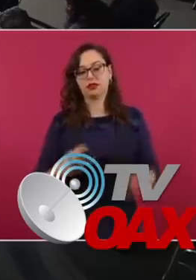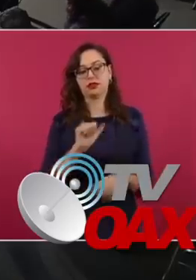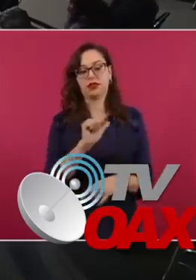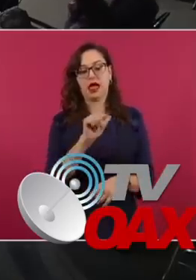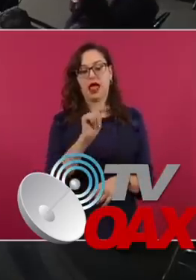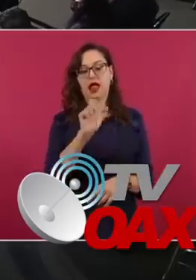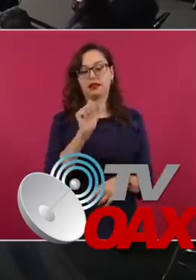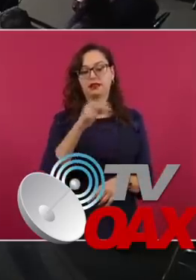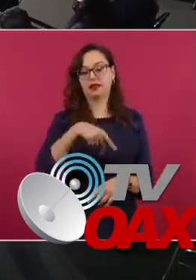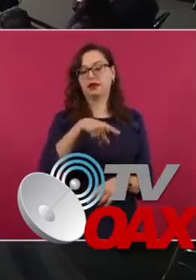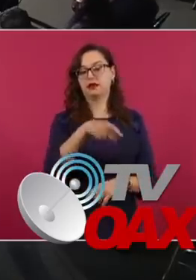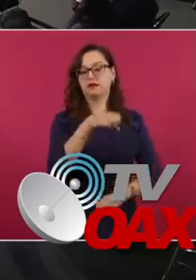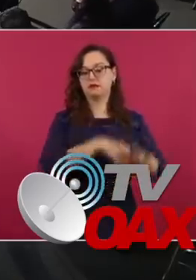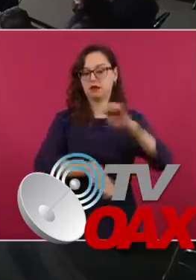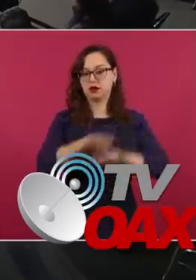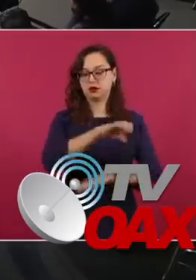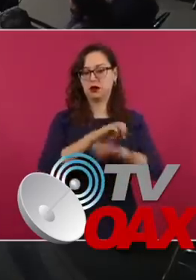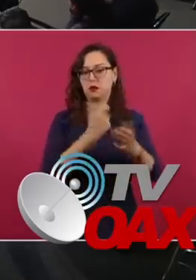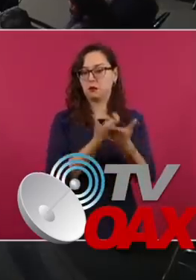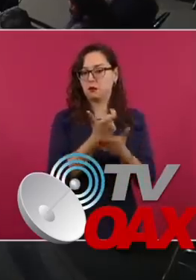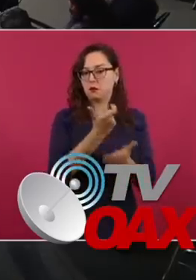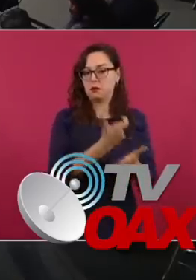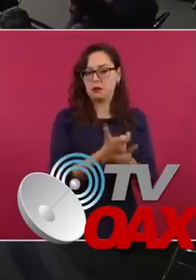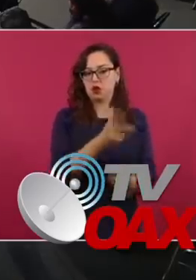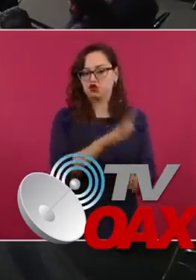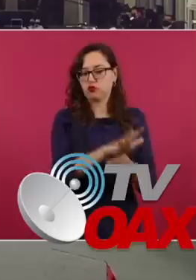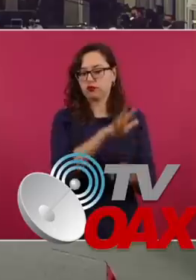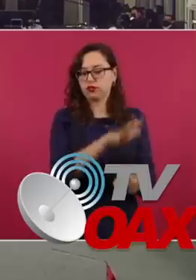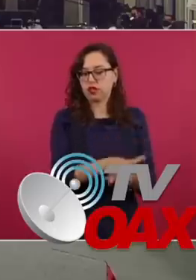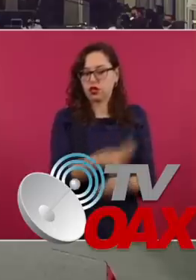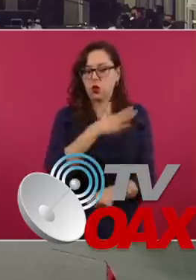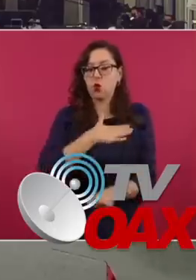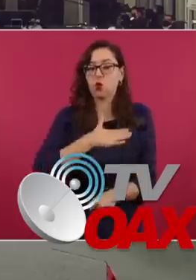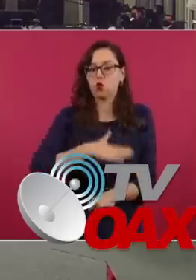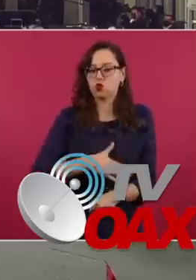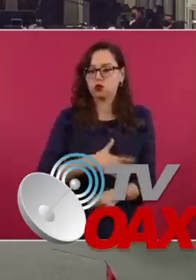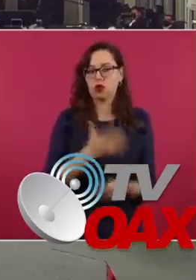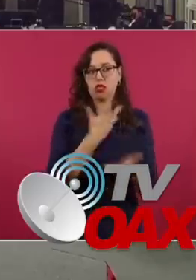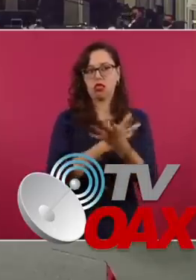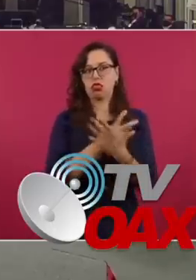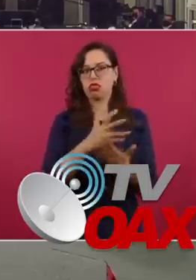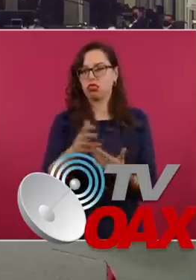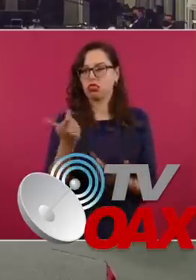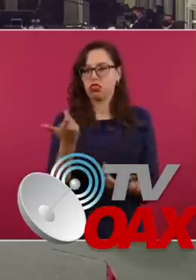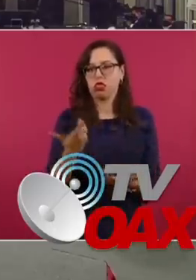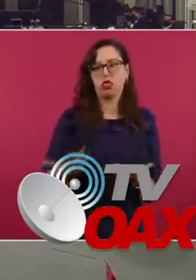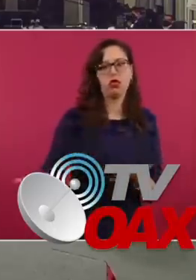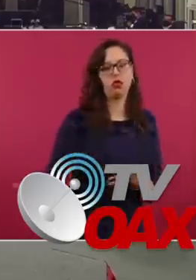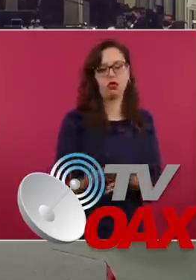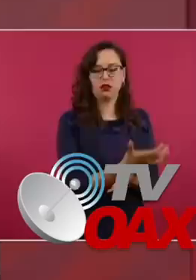vamos a ampliar y vamos a invertir en